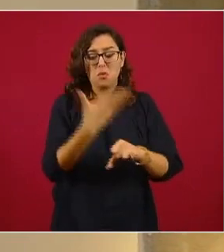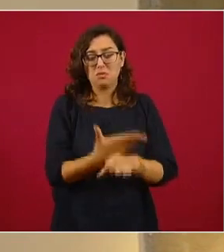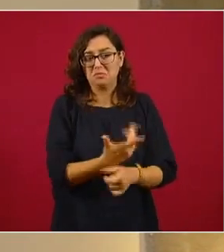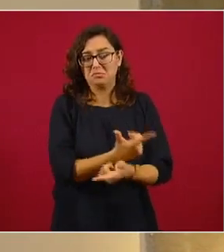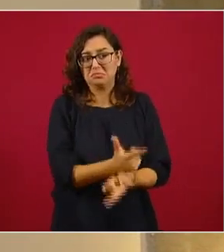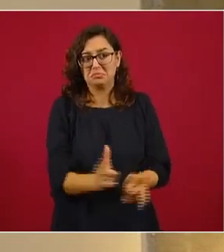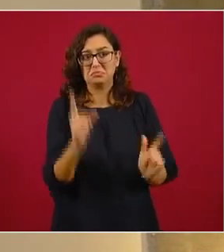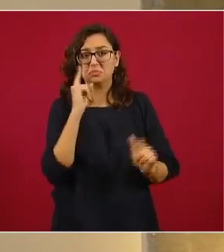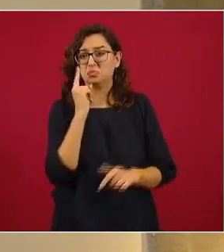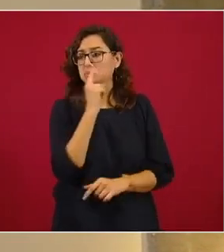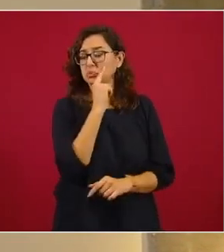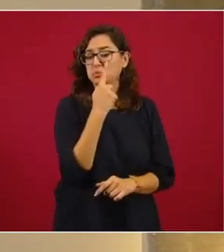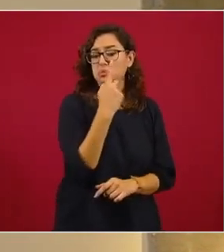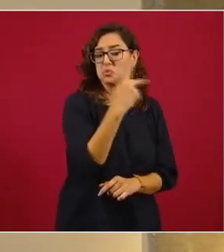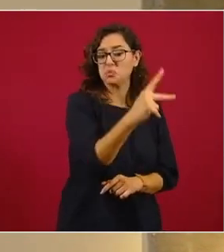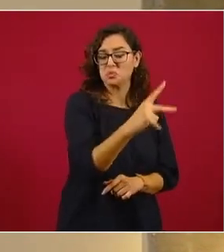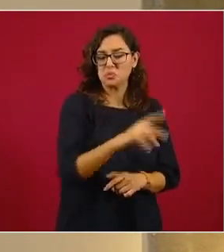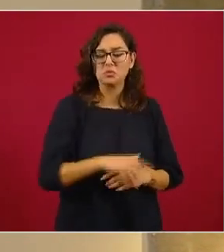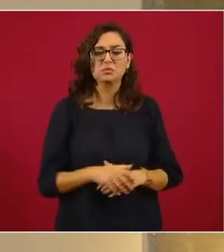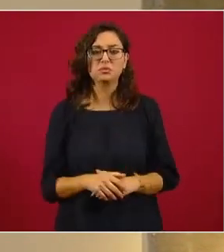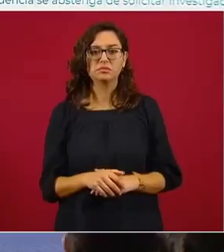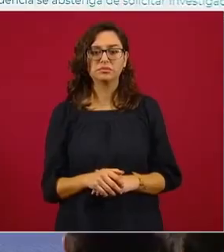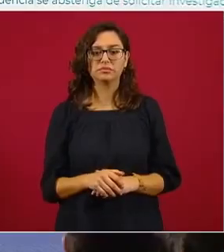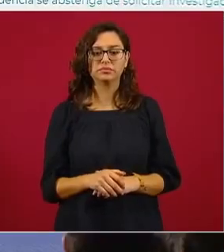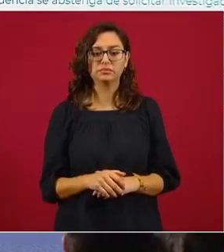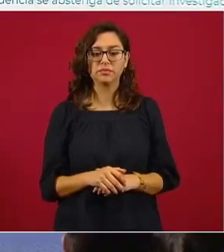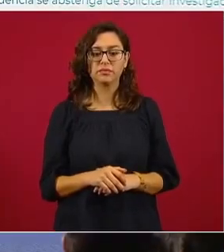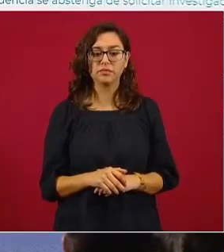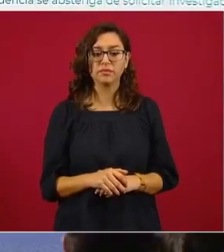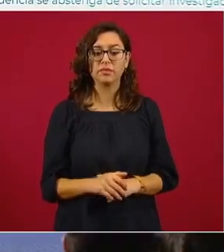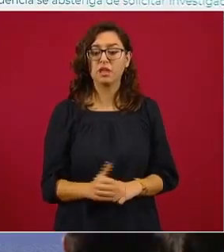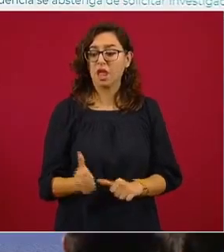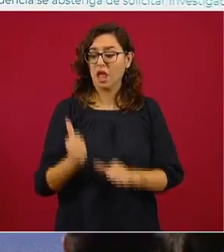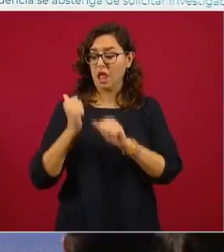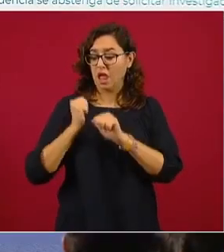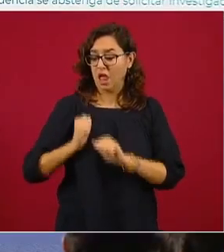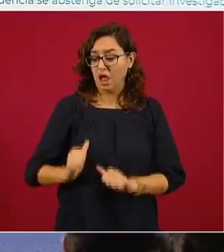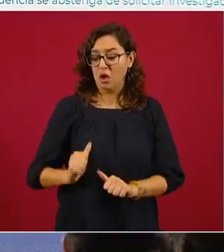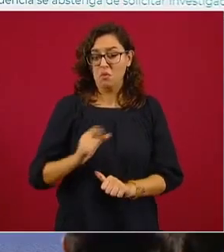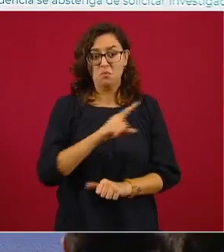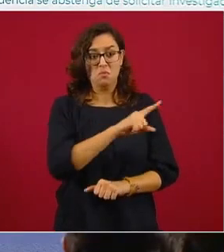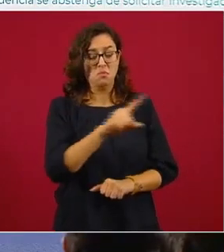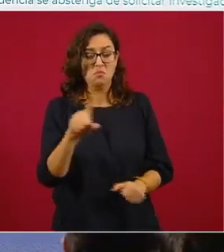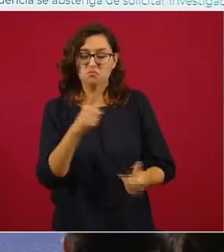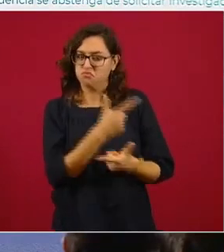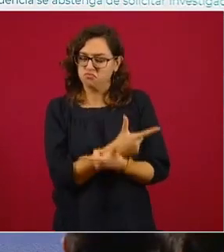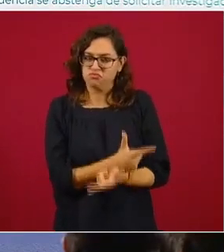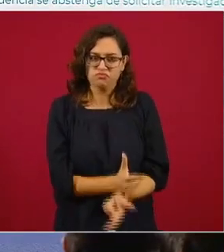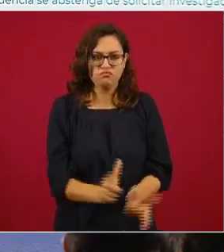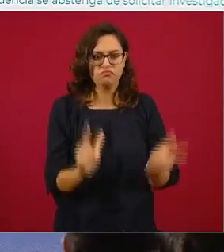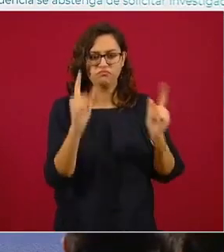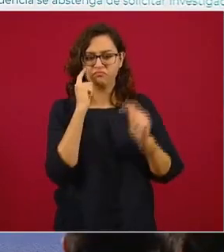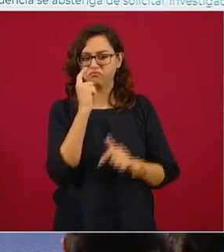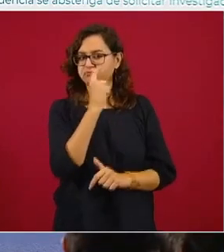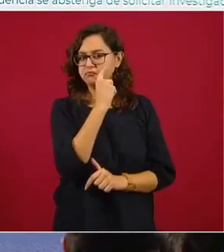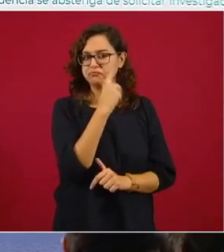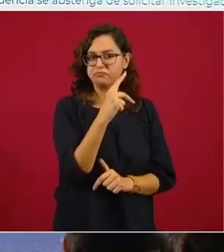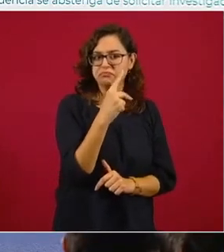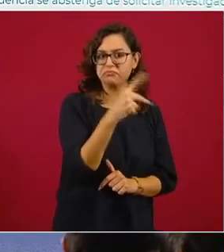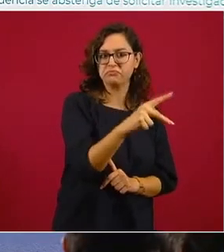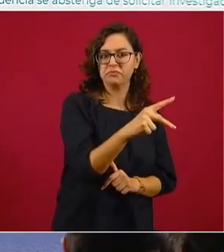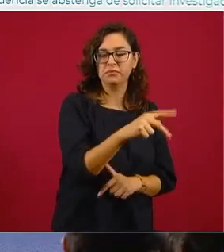pendientes. Que las autoridades encargadas desahoguen en absoluta libertad los asuntos pendientes, por cierto,